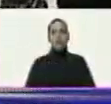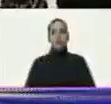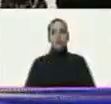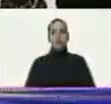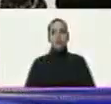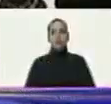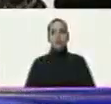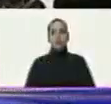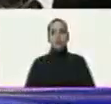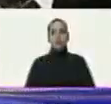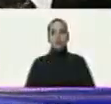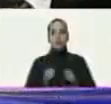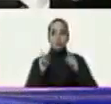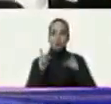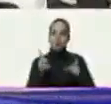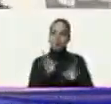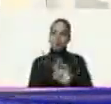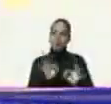Más nada.